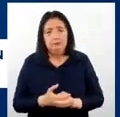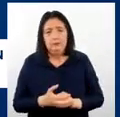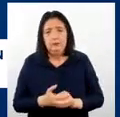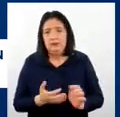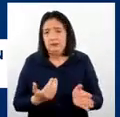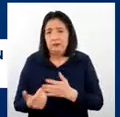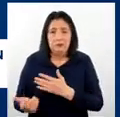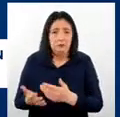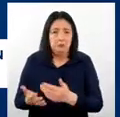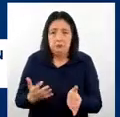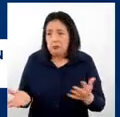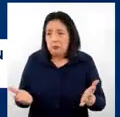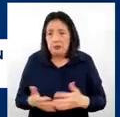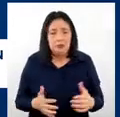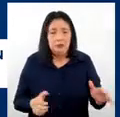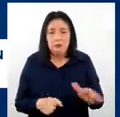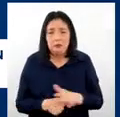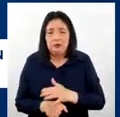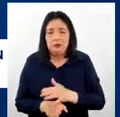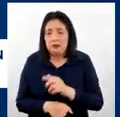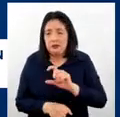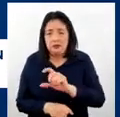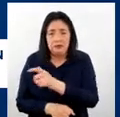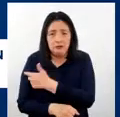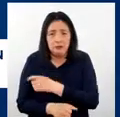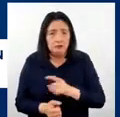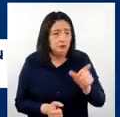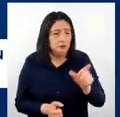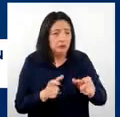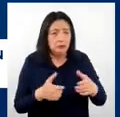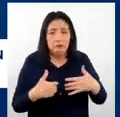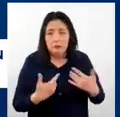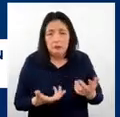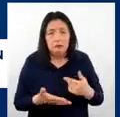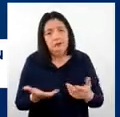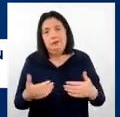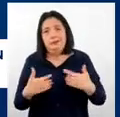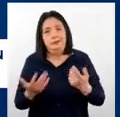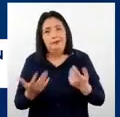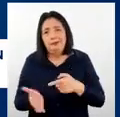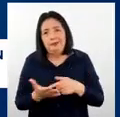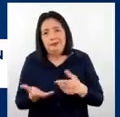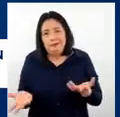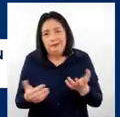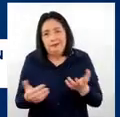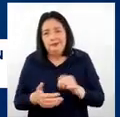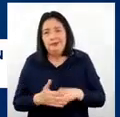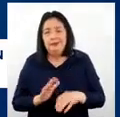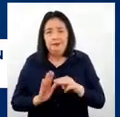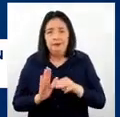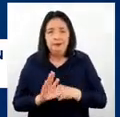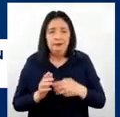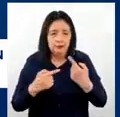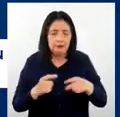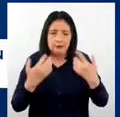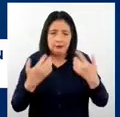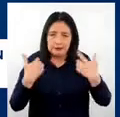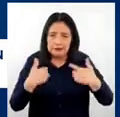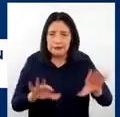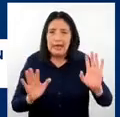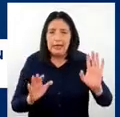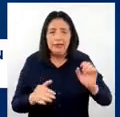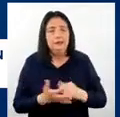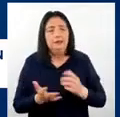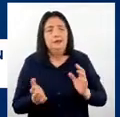tenemos vacunas suficientes o la gente no tiene la posibilidad de vacunarse, ahí no se pueden establecer algunas medidas. Pero si ya se ha superado esa brecha, y en el